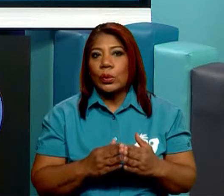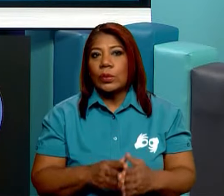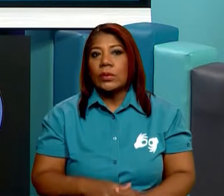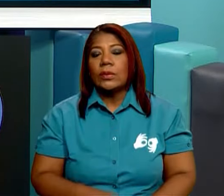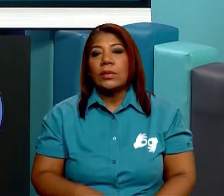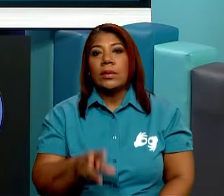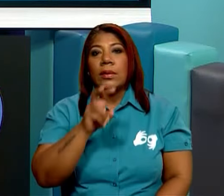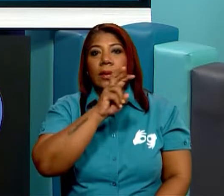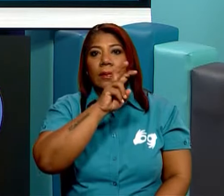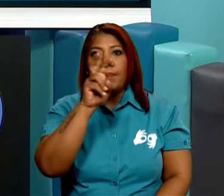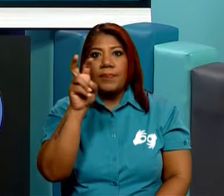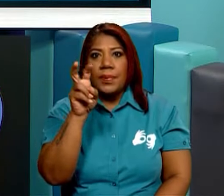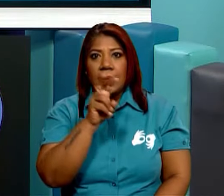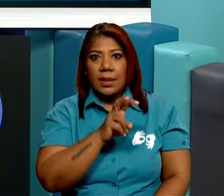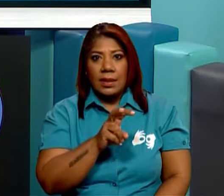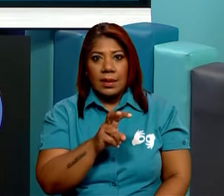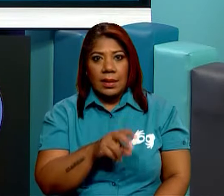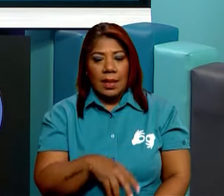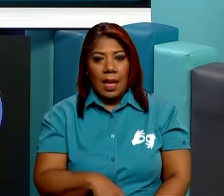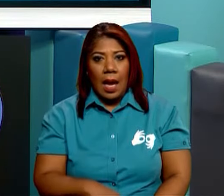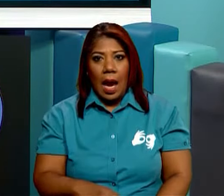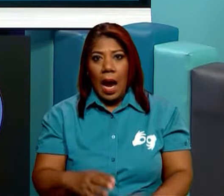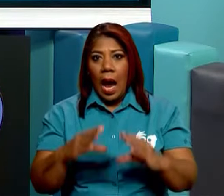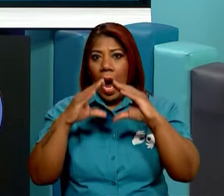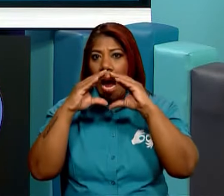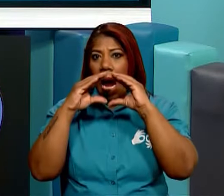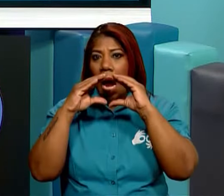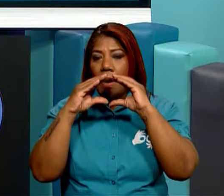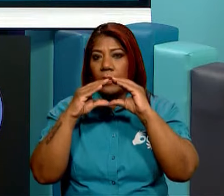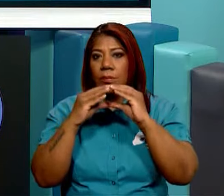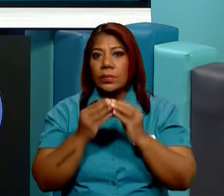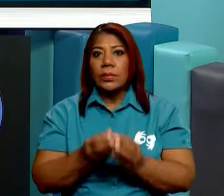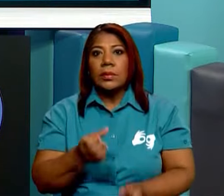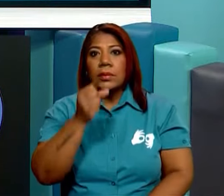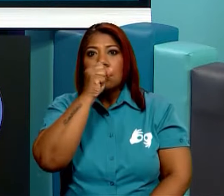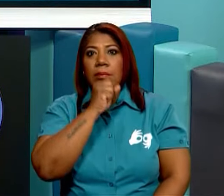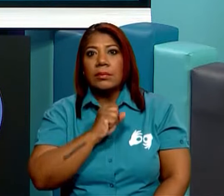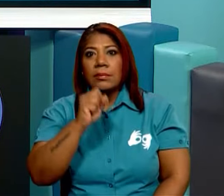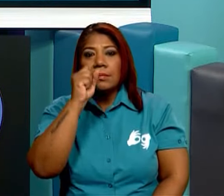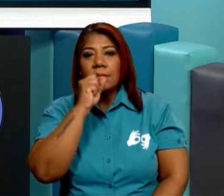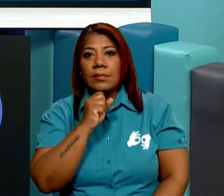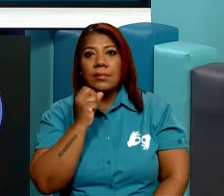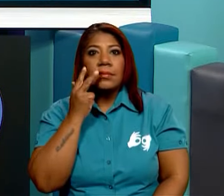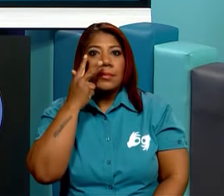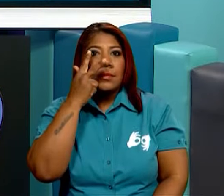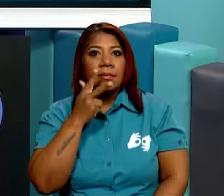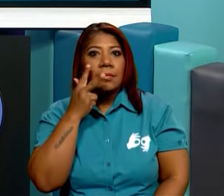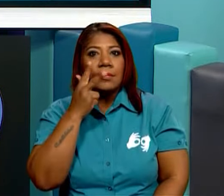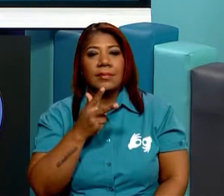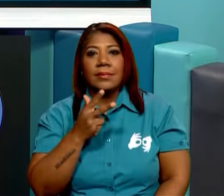pizza. Maestro de hamburguesa. Maestro barquillo. Maestro de chocolate.